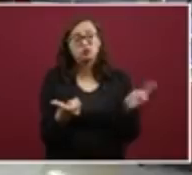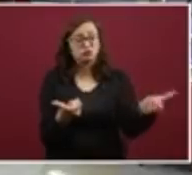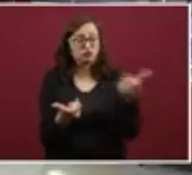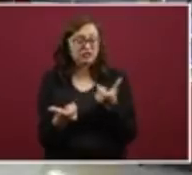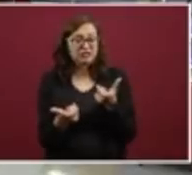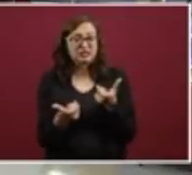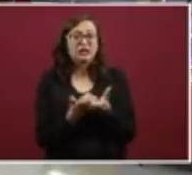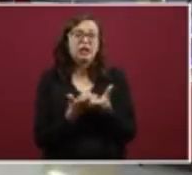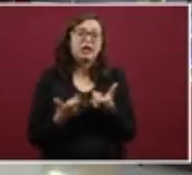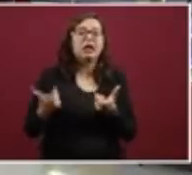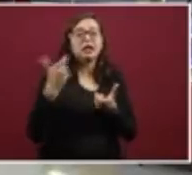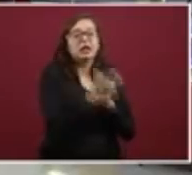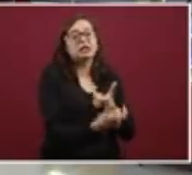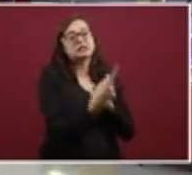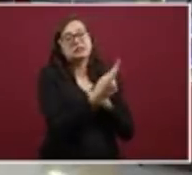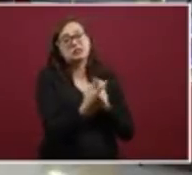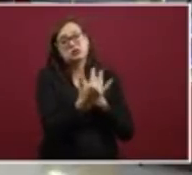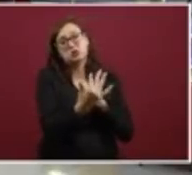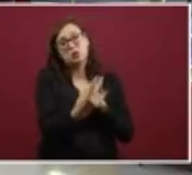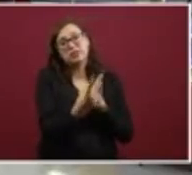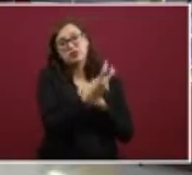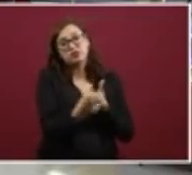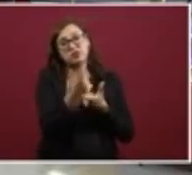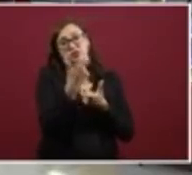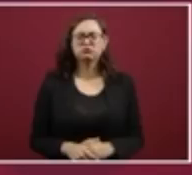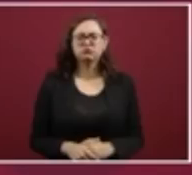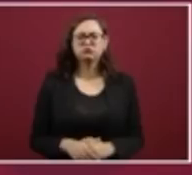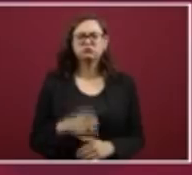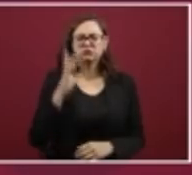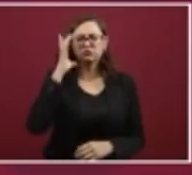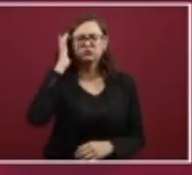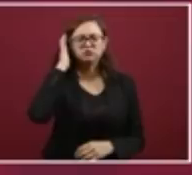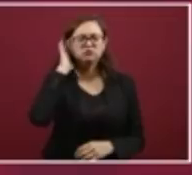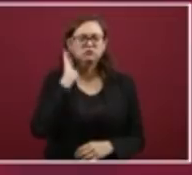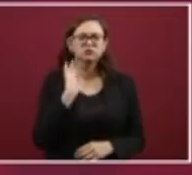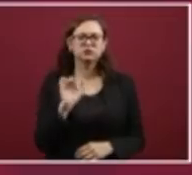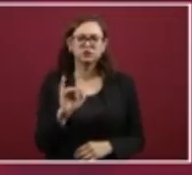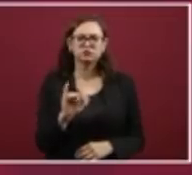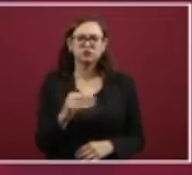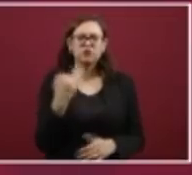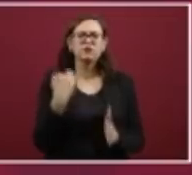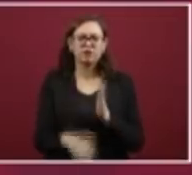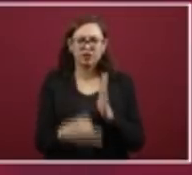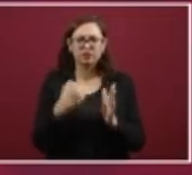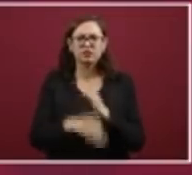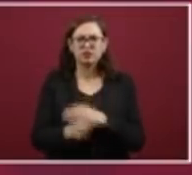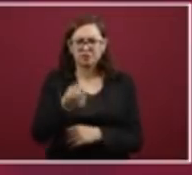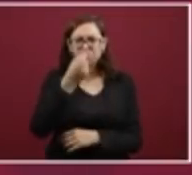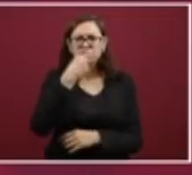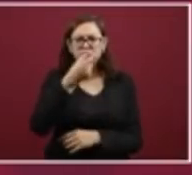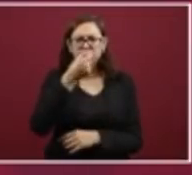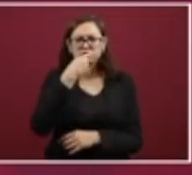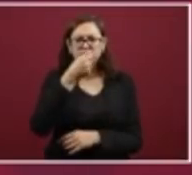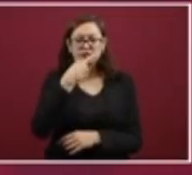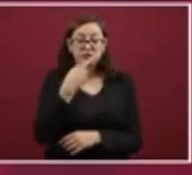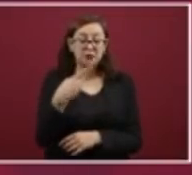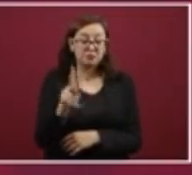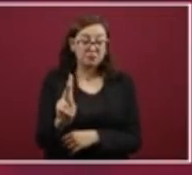corrupción. Hay problema de desabasto de medicamentos, pero les